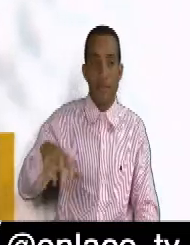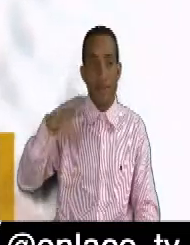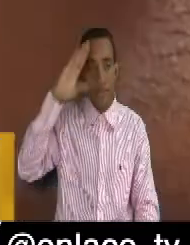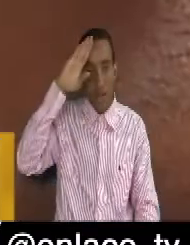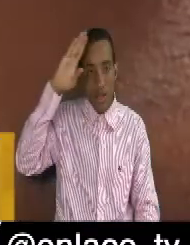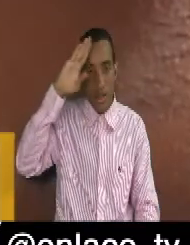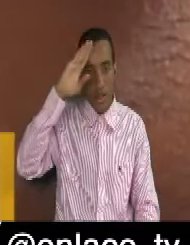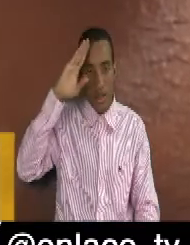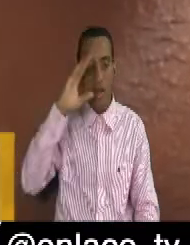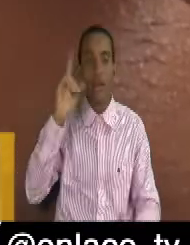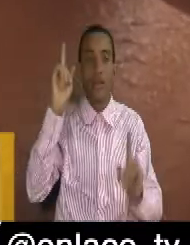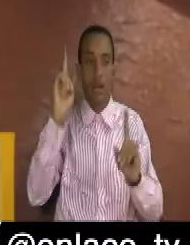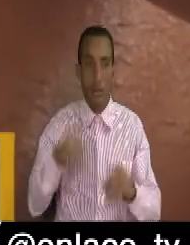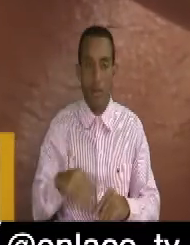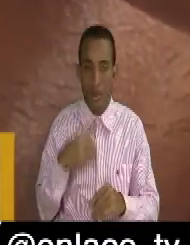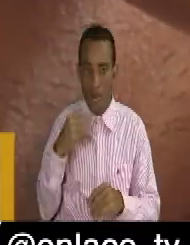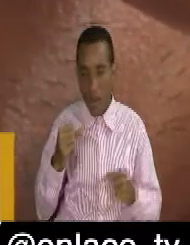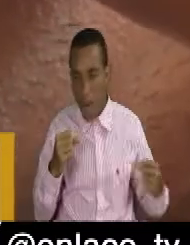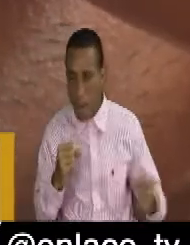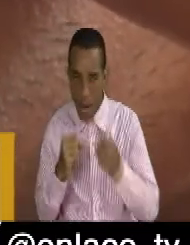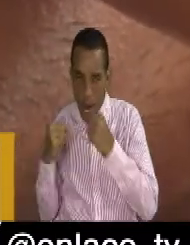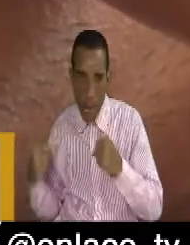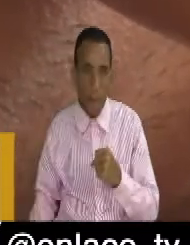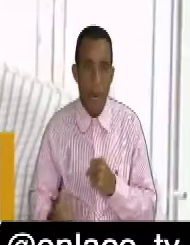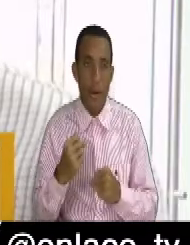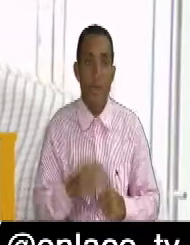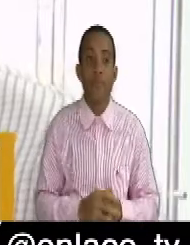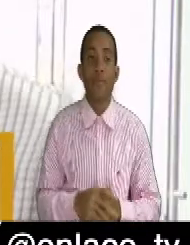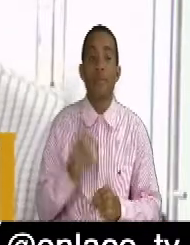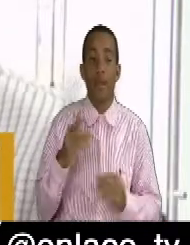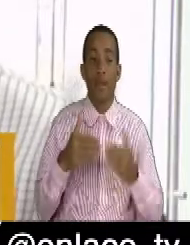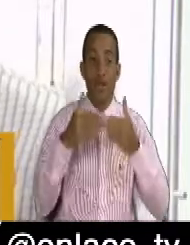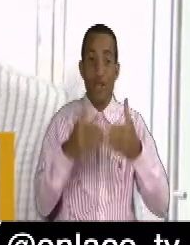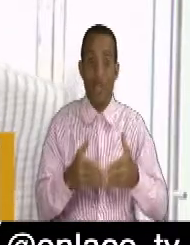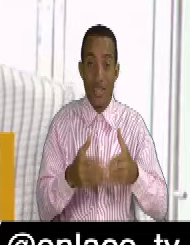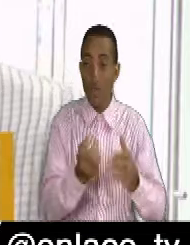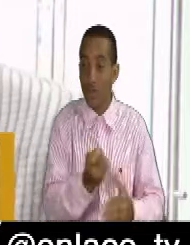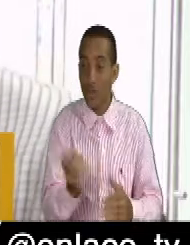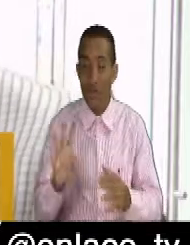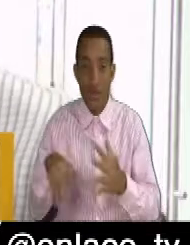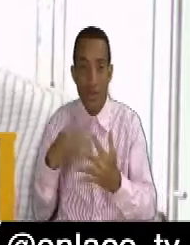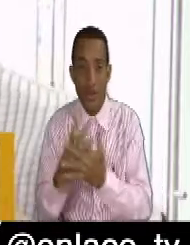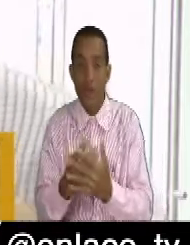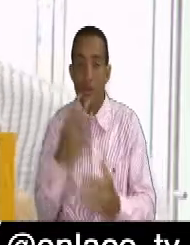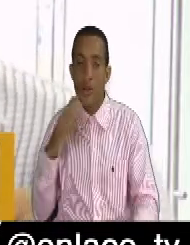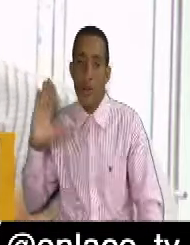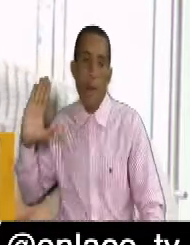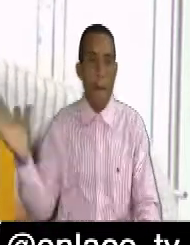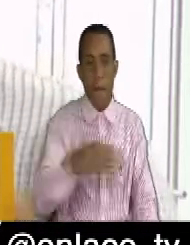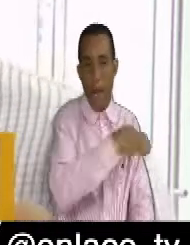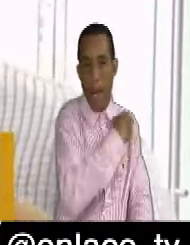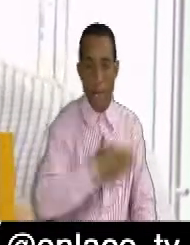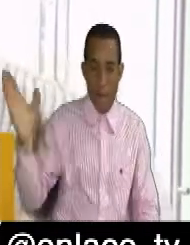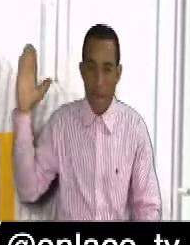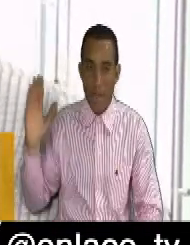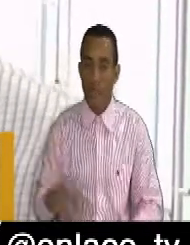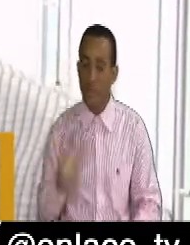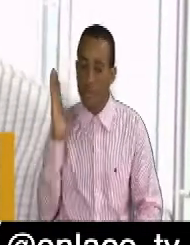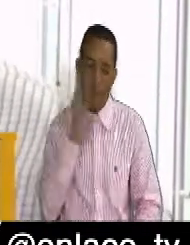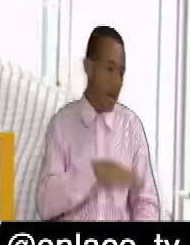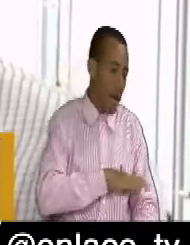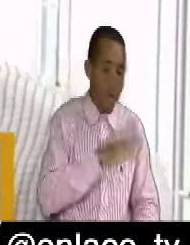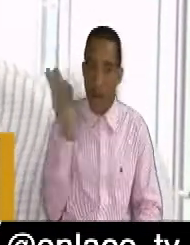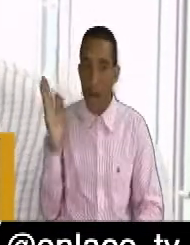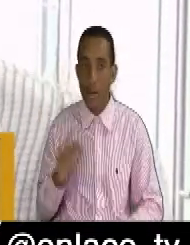también presuntamente fueron golpeados. Ya en el muelle nos golpearon, nos levantaron a cachetadas, nos dieron